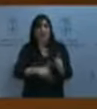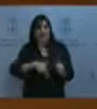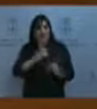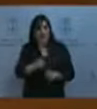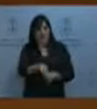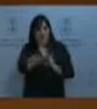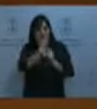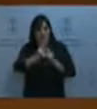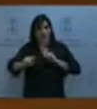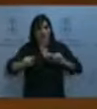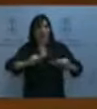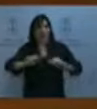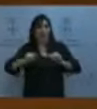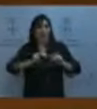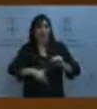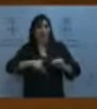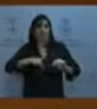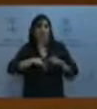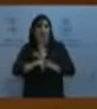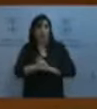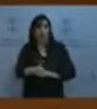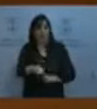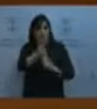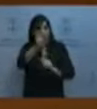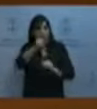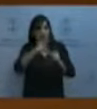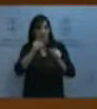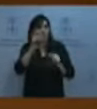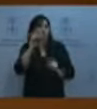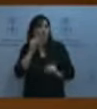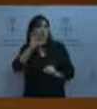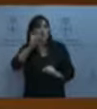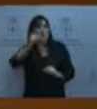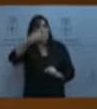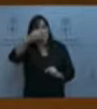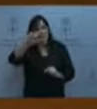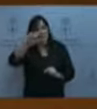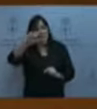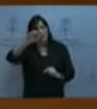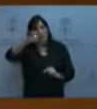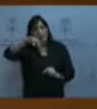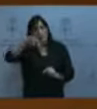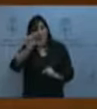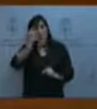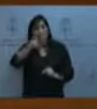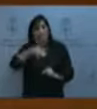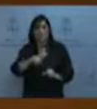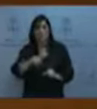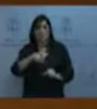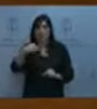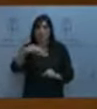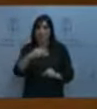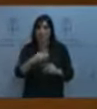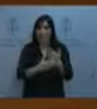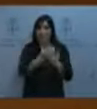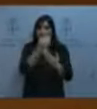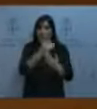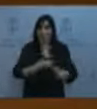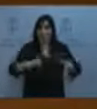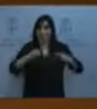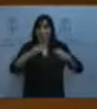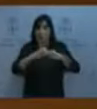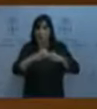que también es asturiana, Isabel Artime, el presidente de la Federación de Cofradías y el responsable de temas de agricultura y